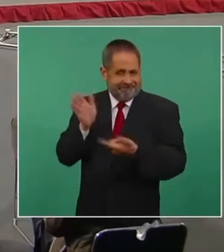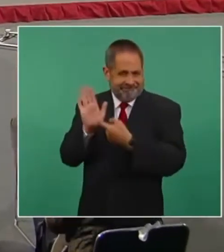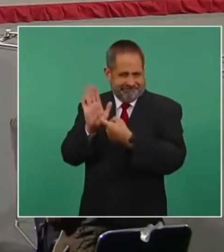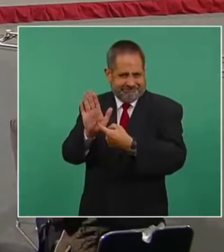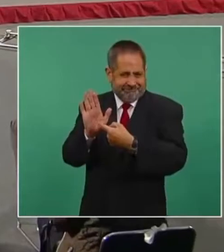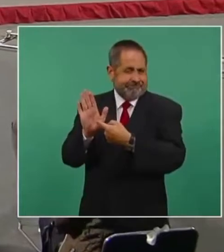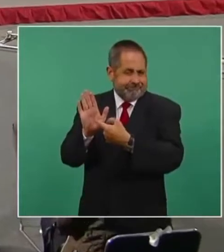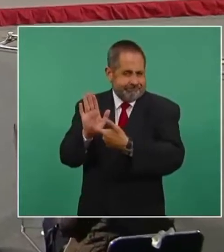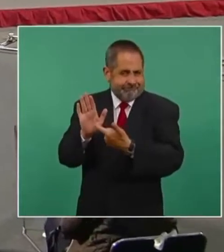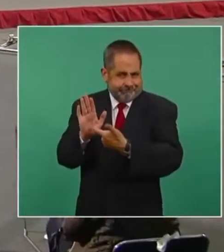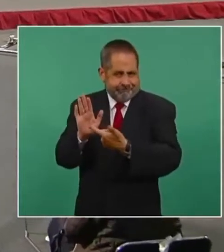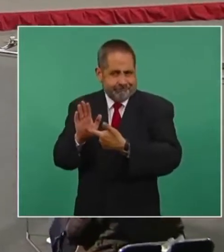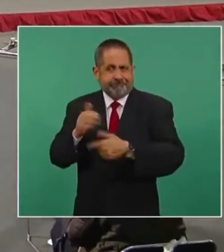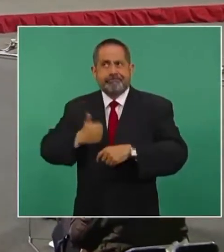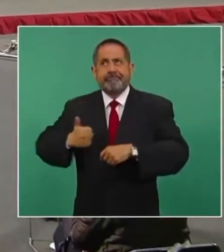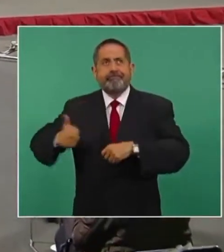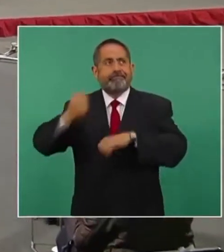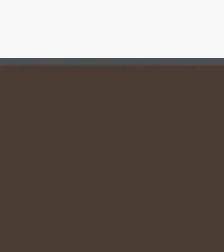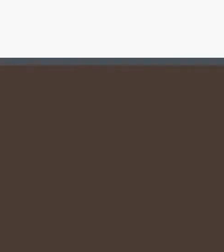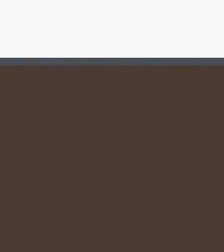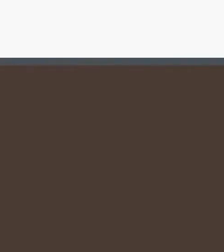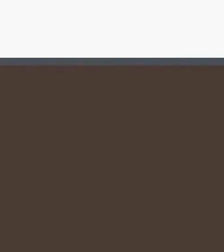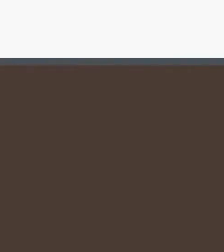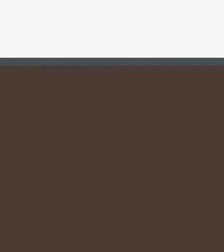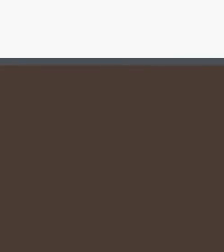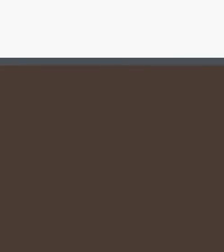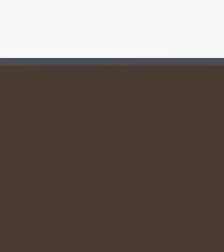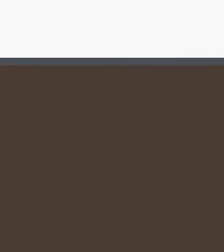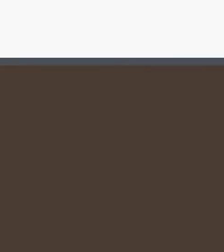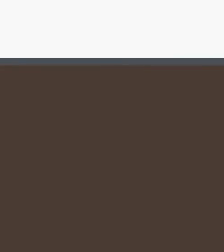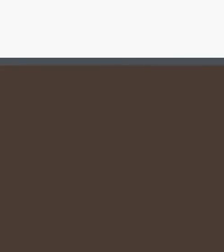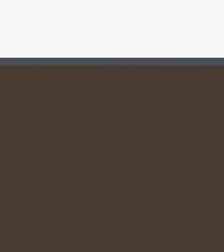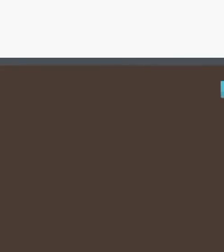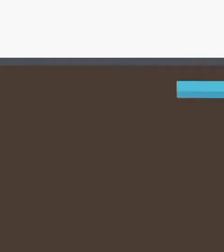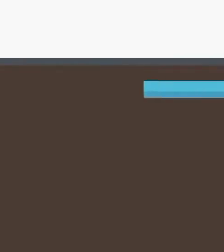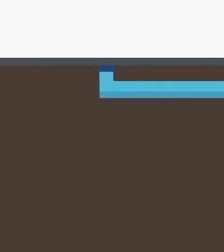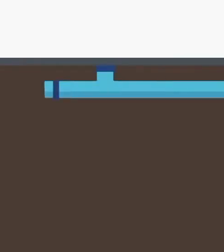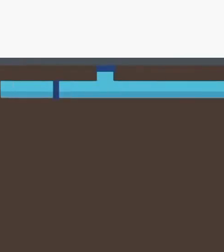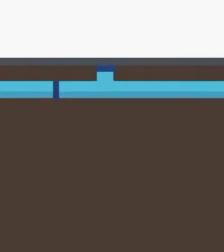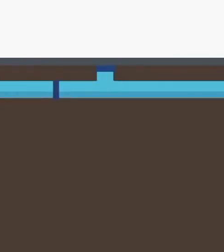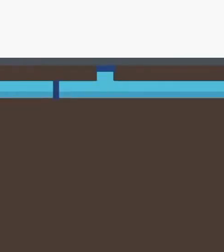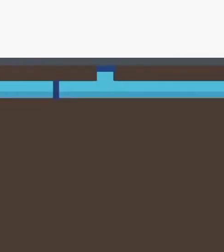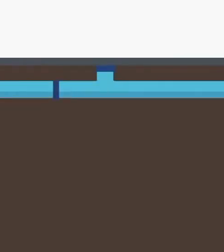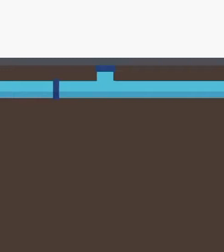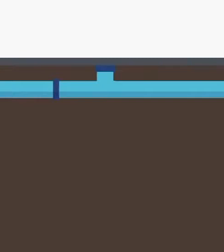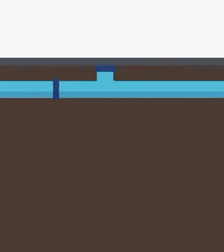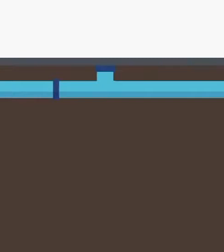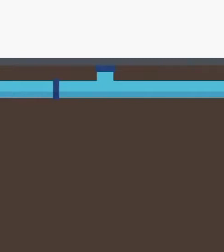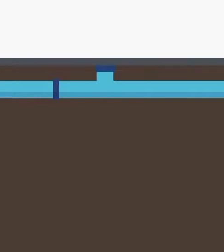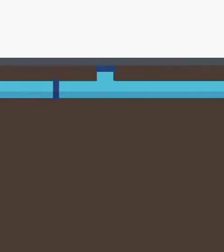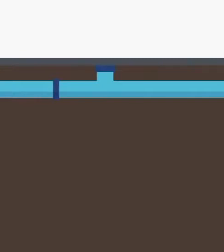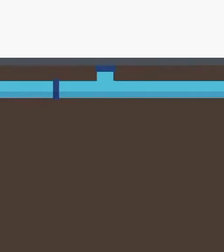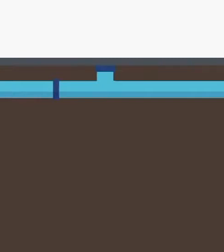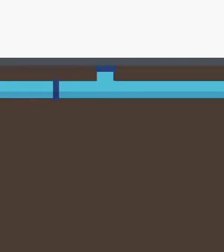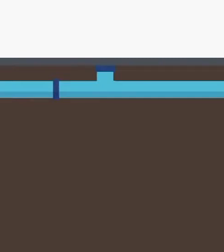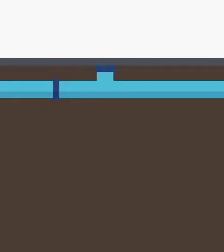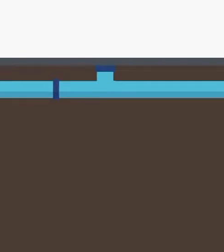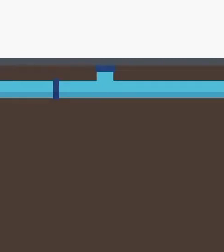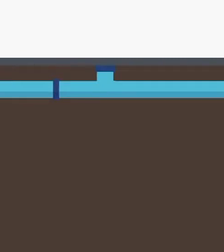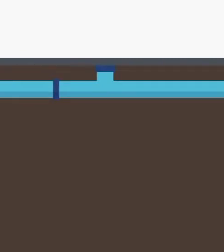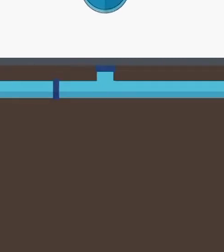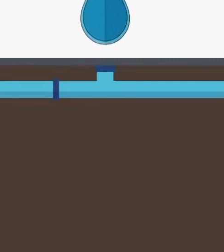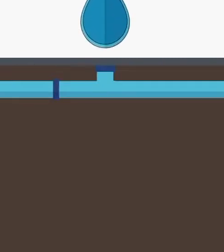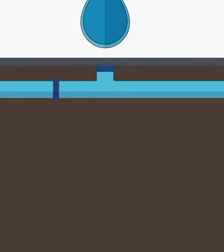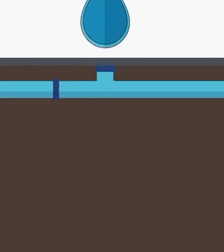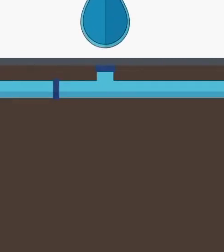del presidente Andrés Manuel López Obrador, la funcionaria federal indicó que el incremento real será de 6.7% a